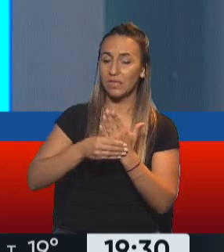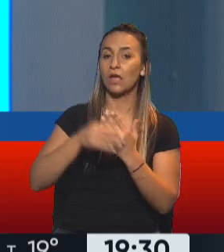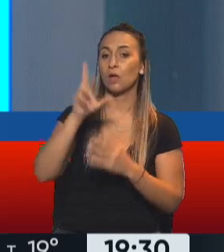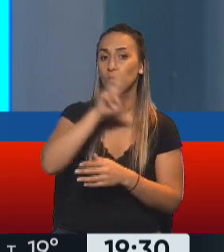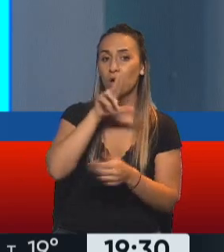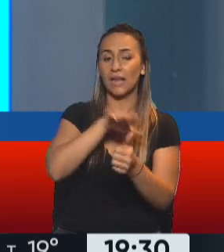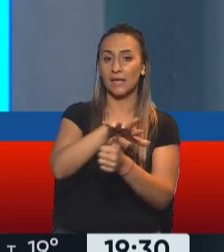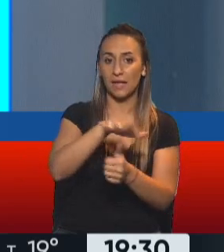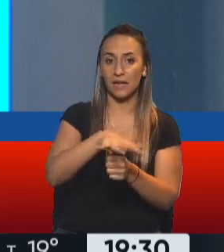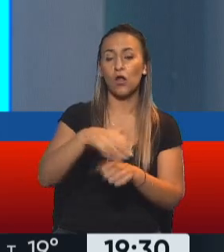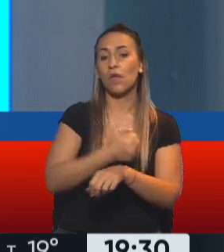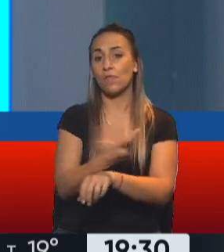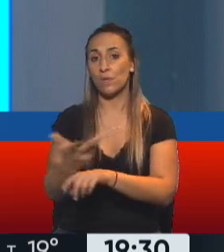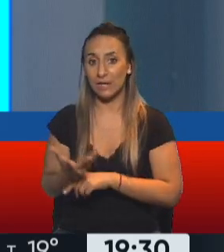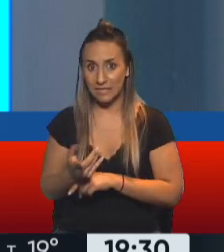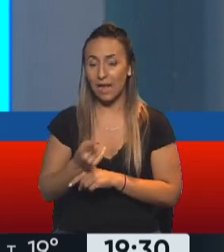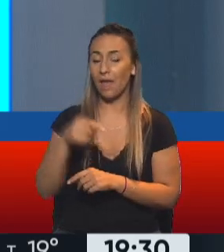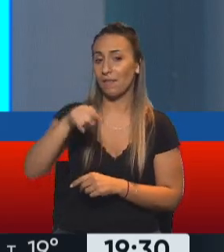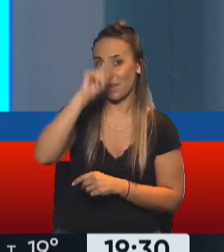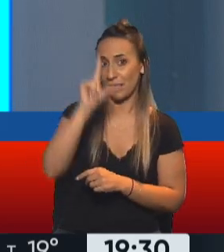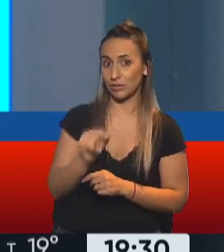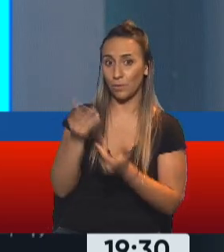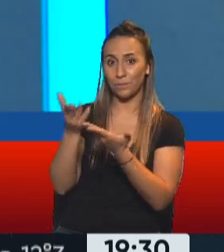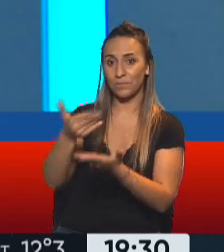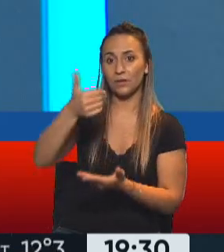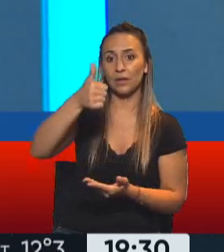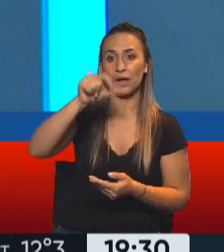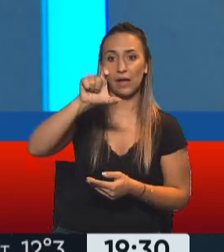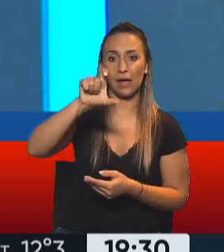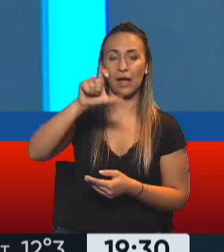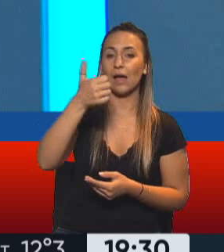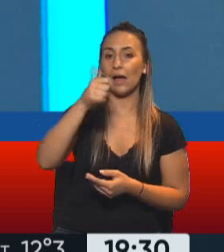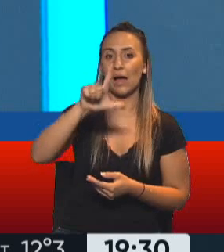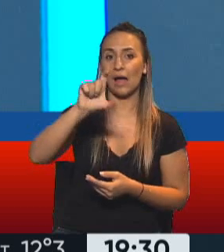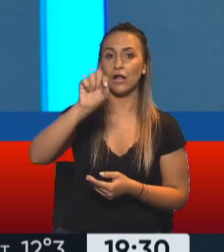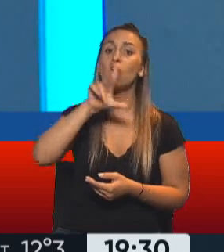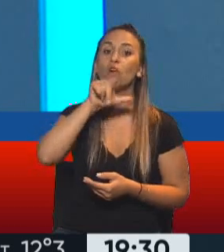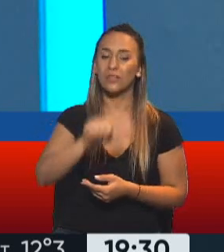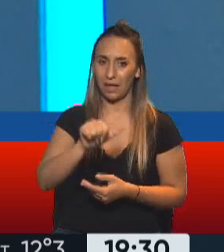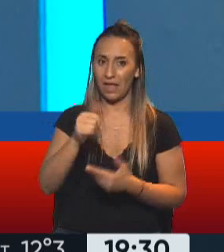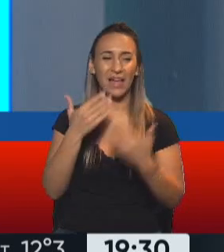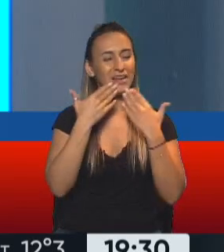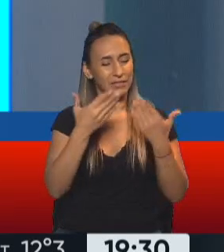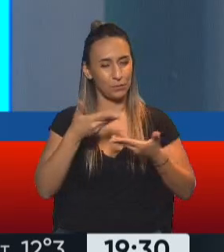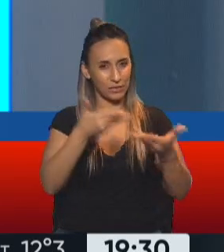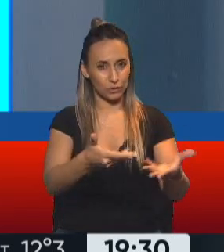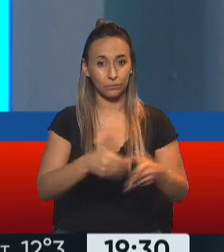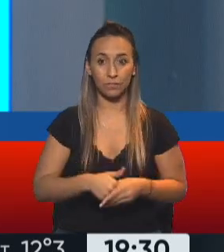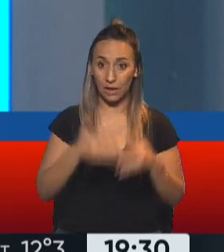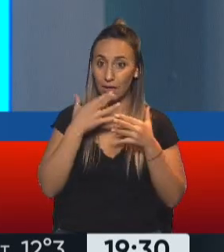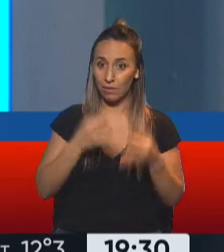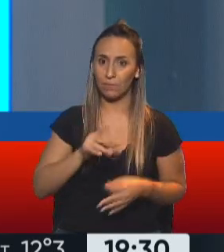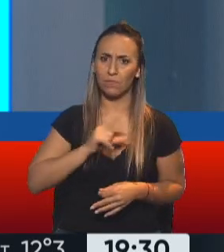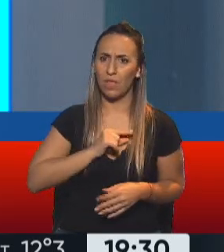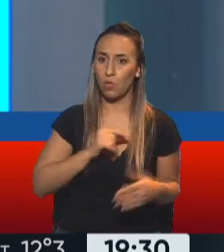y Diversidad de la Nación, Elizabeth Gómez Alcorta. Gracias por estar aquí hoy, Elizabeth. Por favor, gracias a ustedes por la invitación. Bueno, y nos duele cada vez